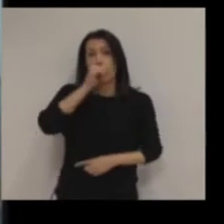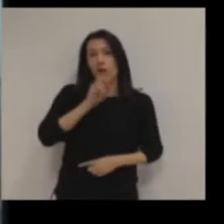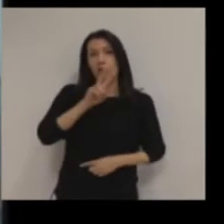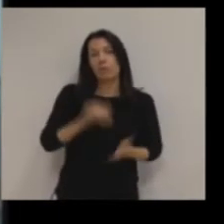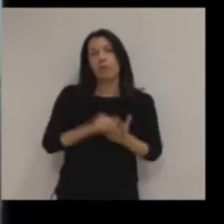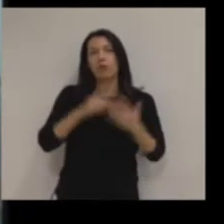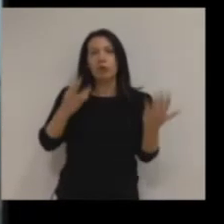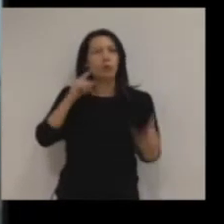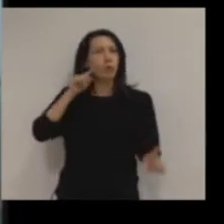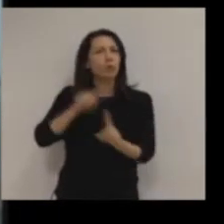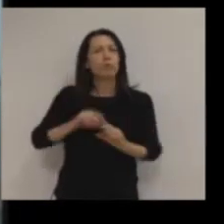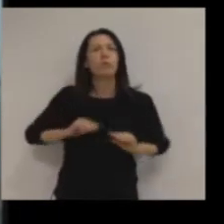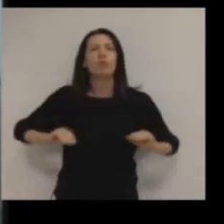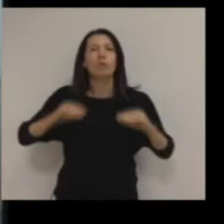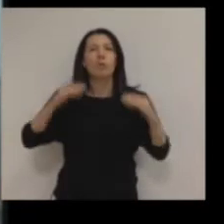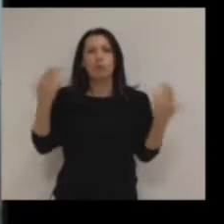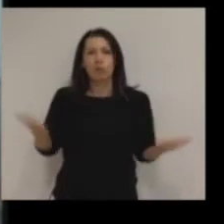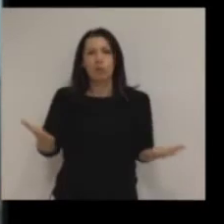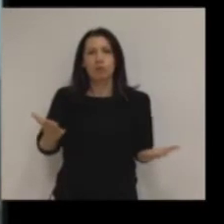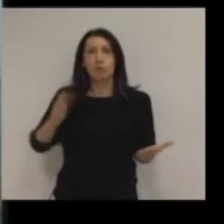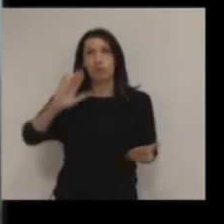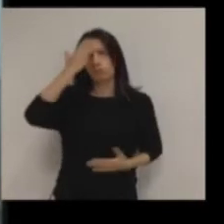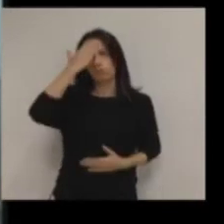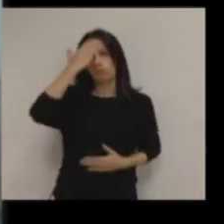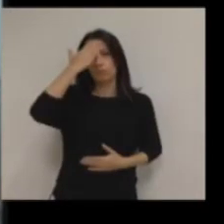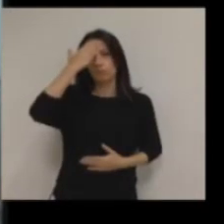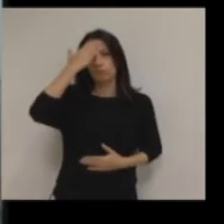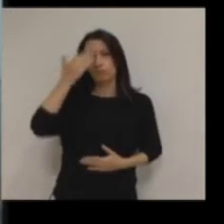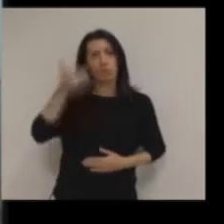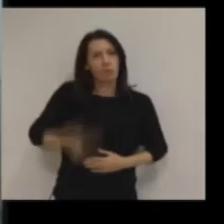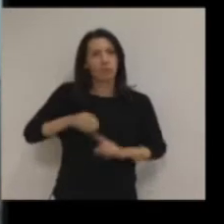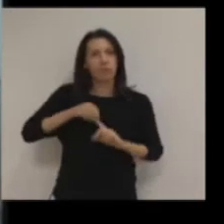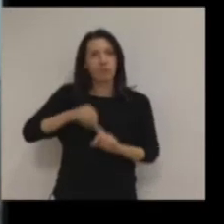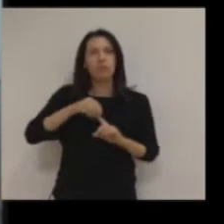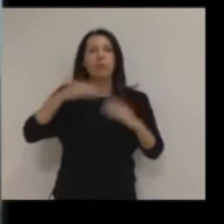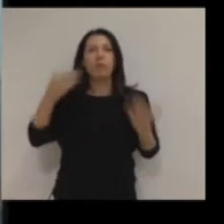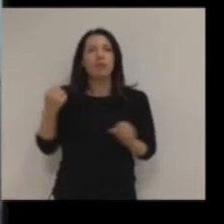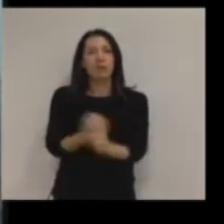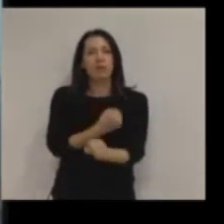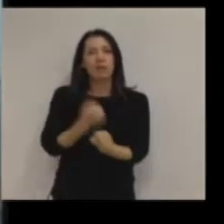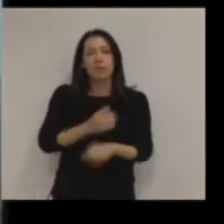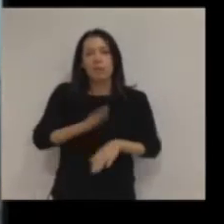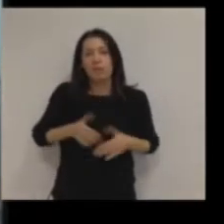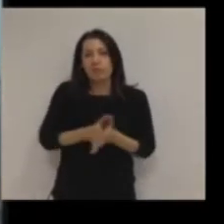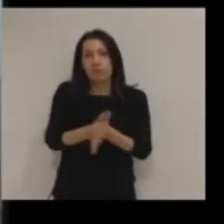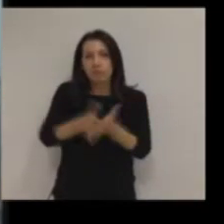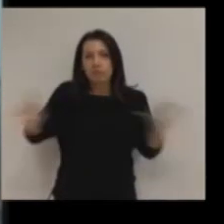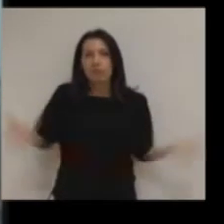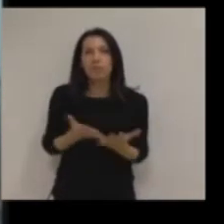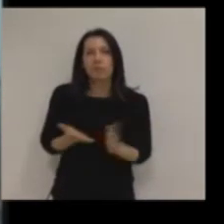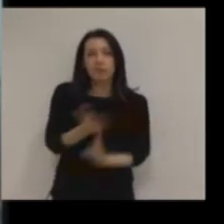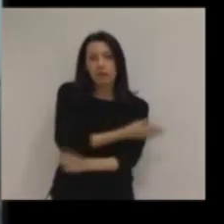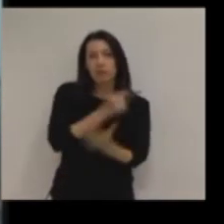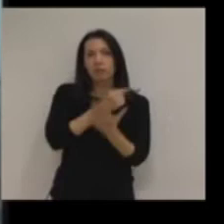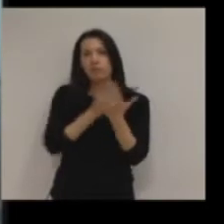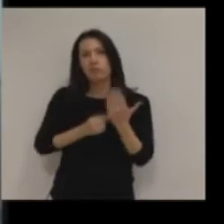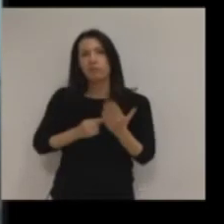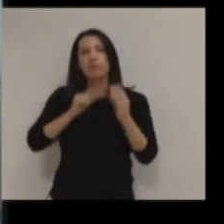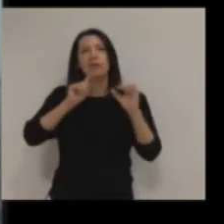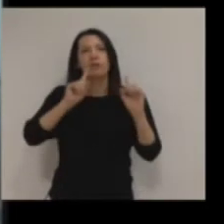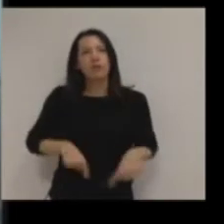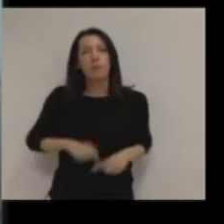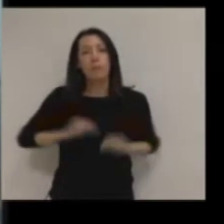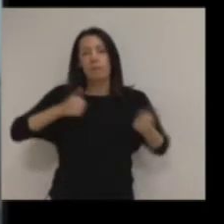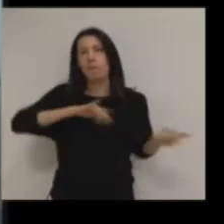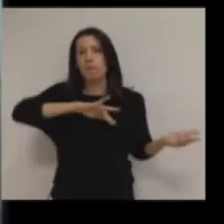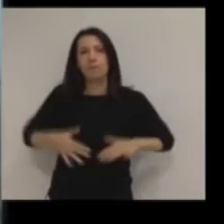2008 con un objetivo principal, esencial: trabajar en la promoción, en el diseño y en la